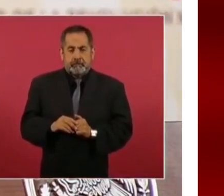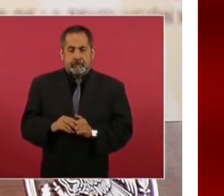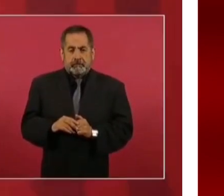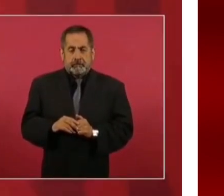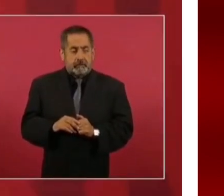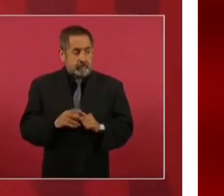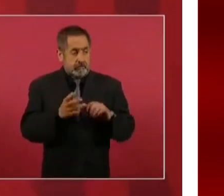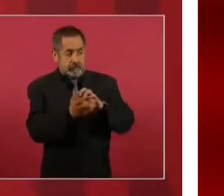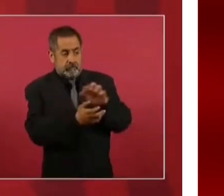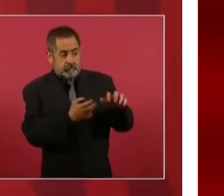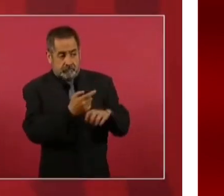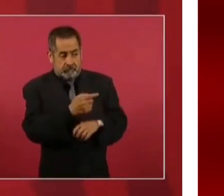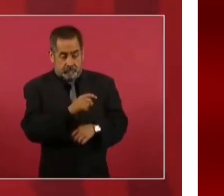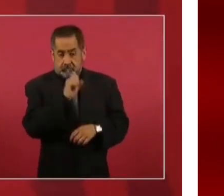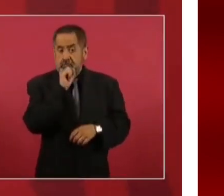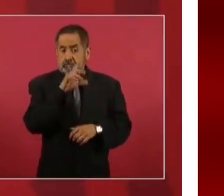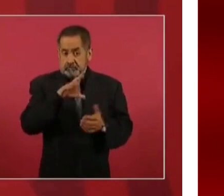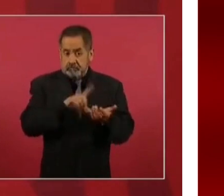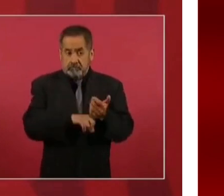tienen también